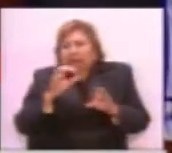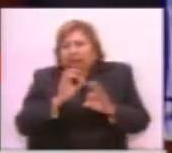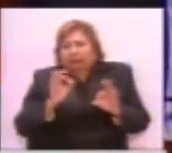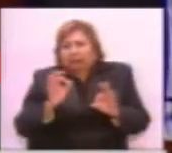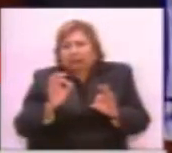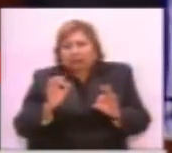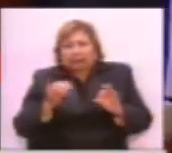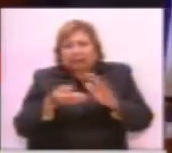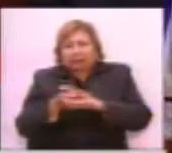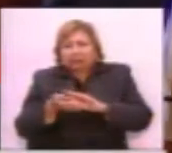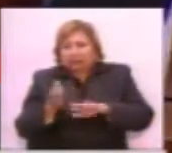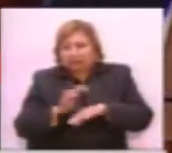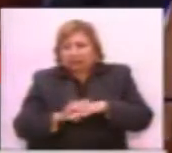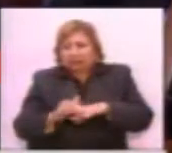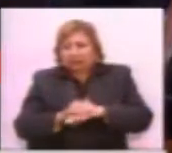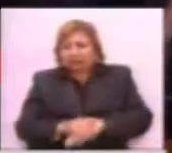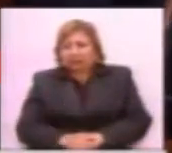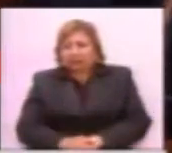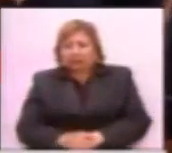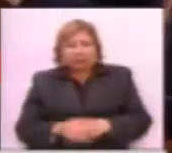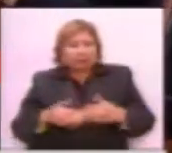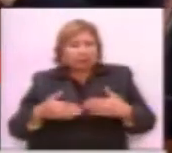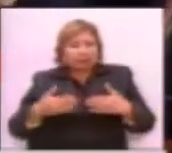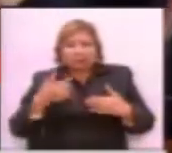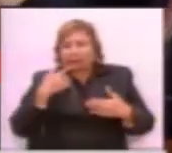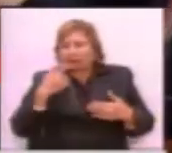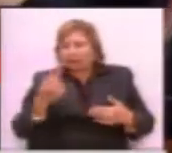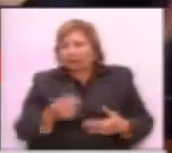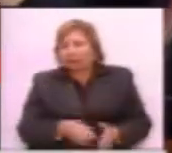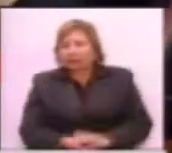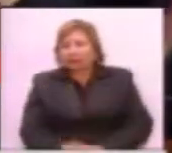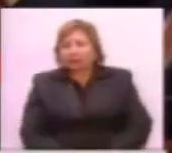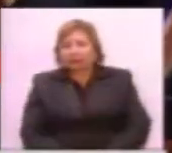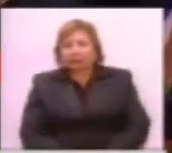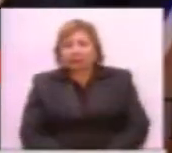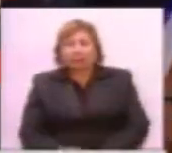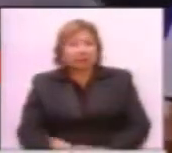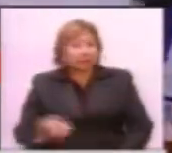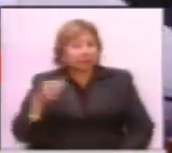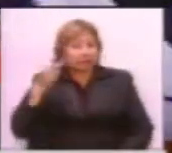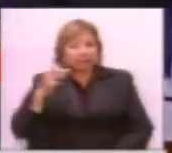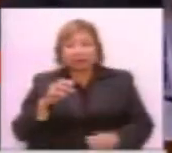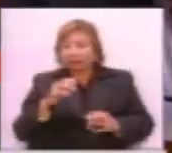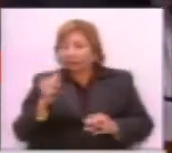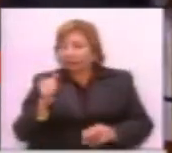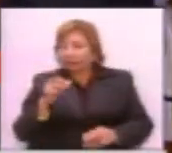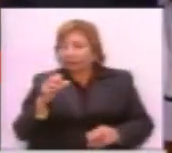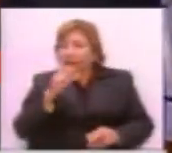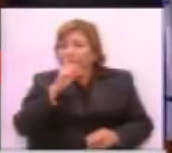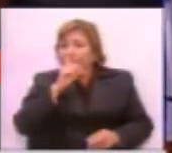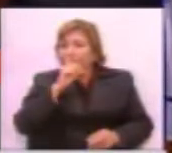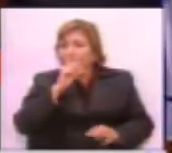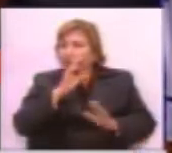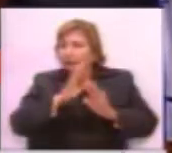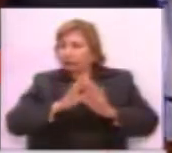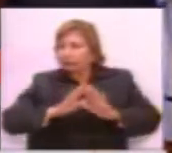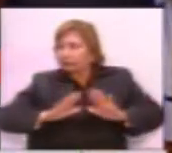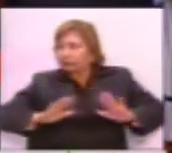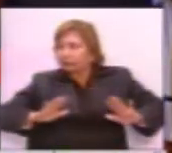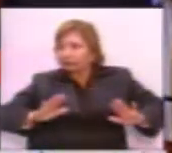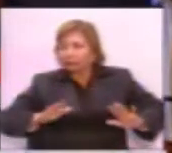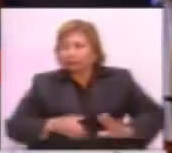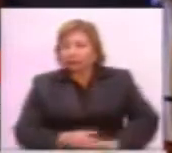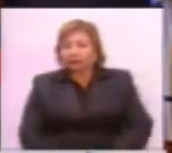esos corruptos no puedan ser candidatos a elección popular. Silencio absoluto.